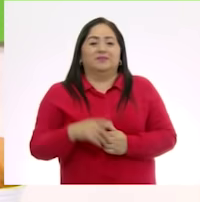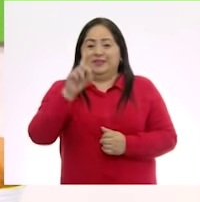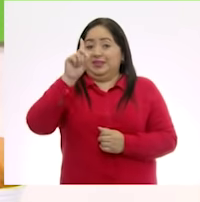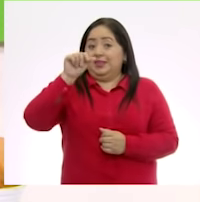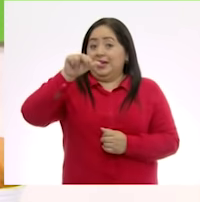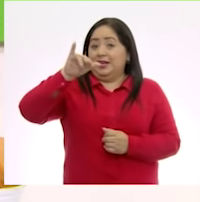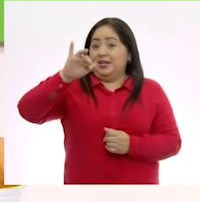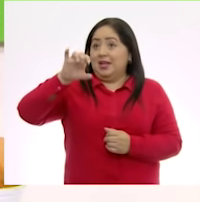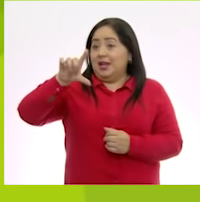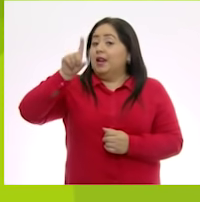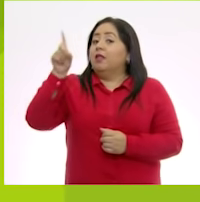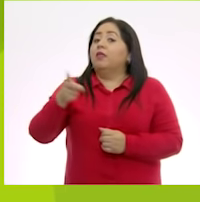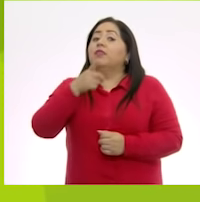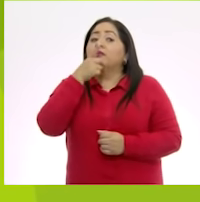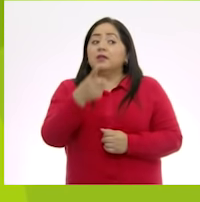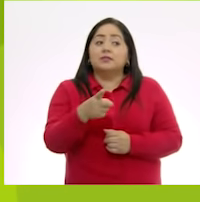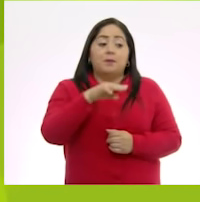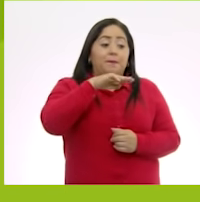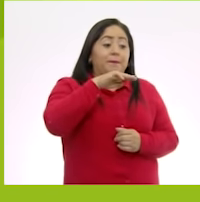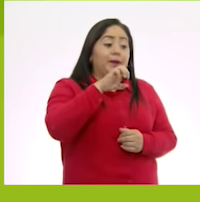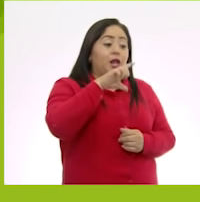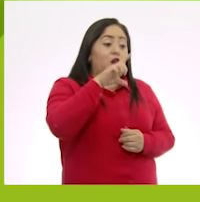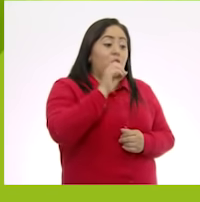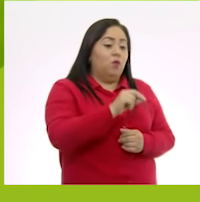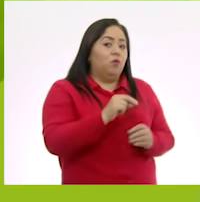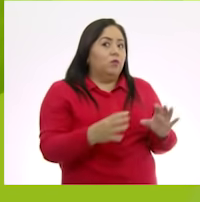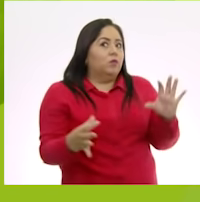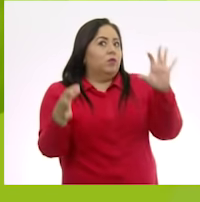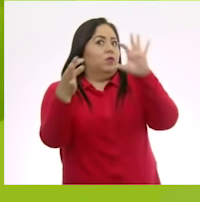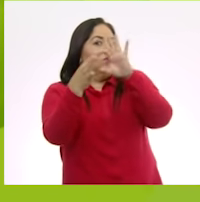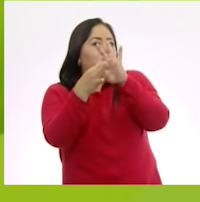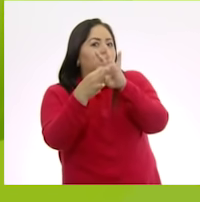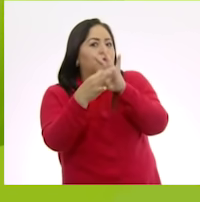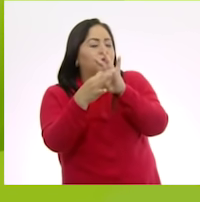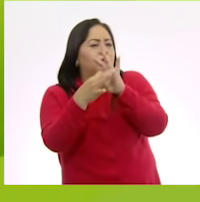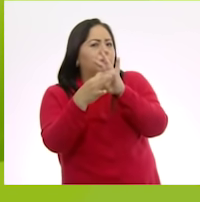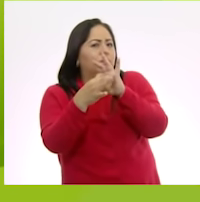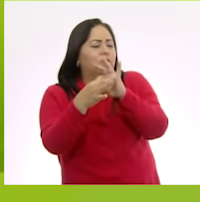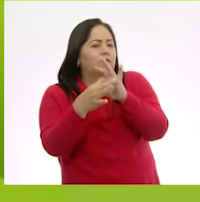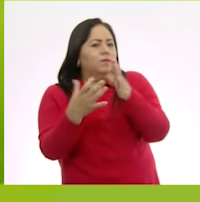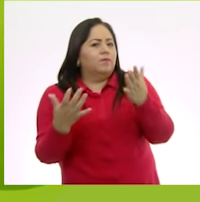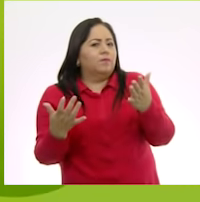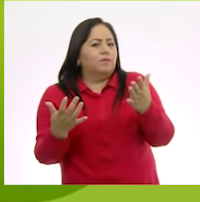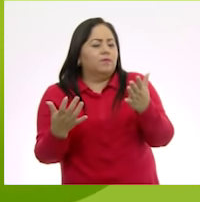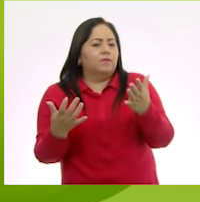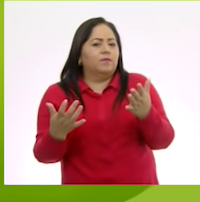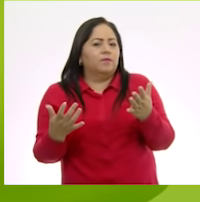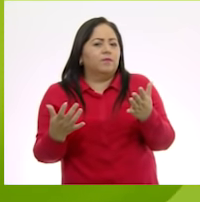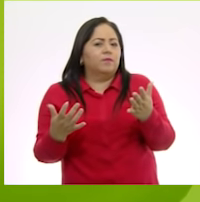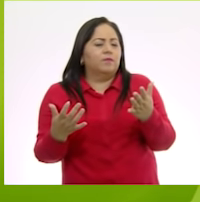Daniel dice que melón rima con...